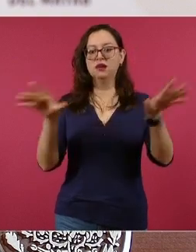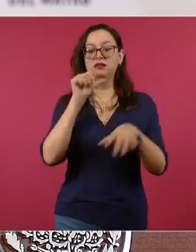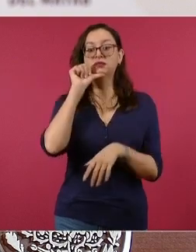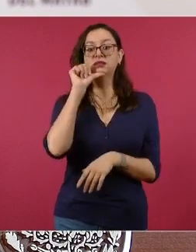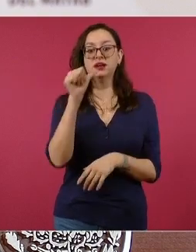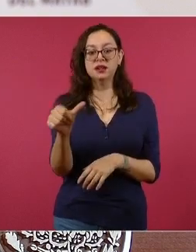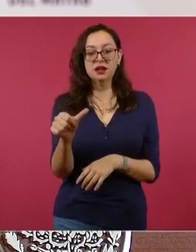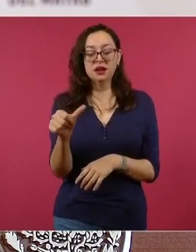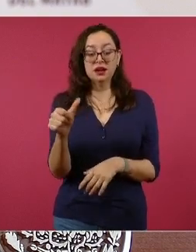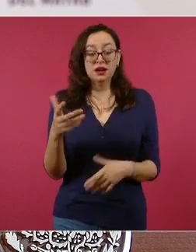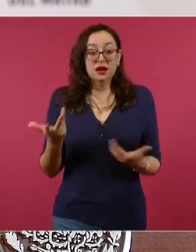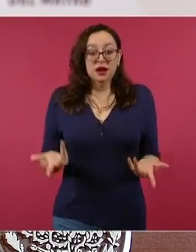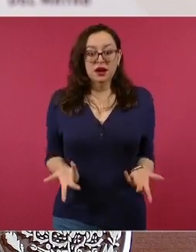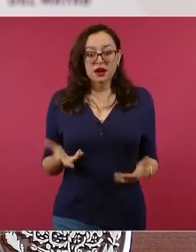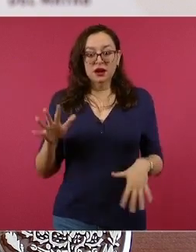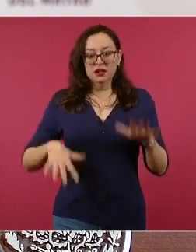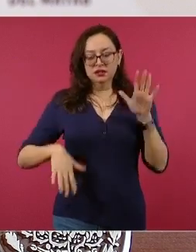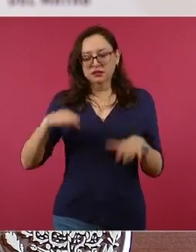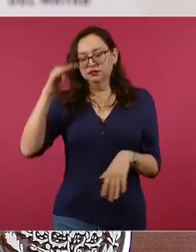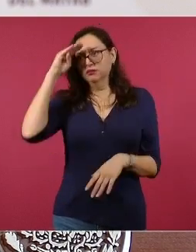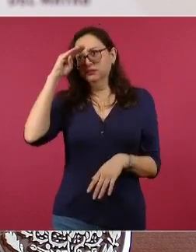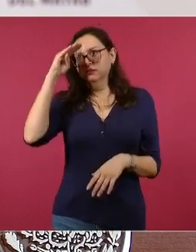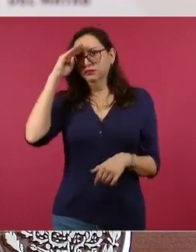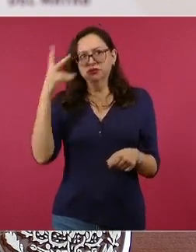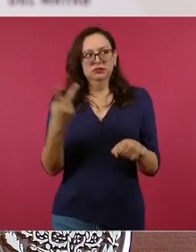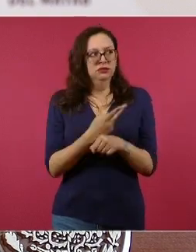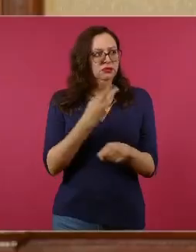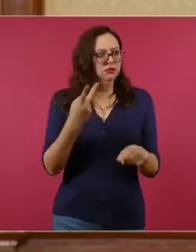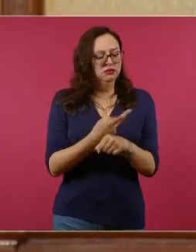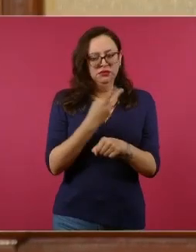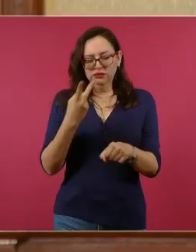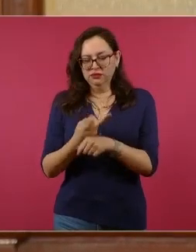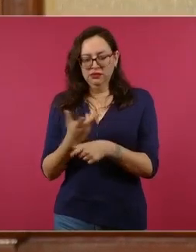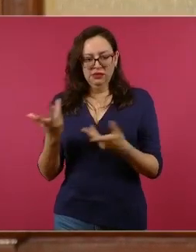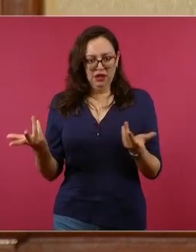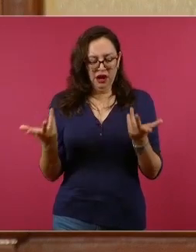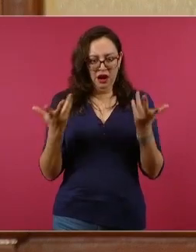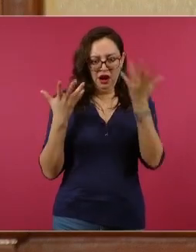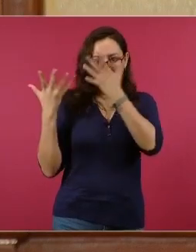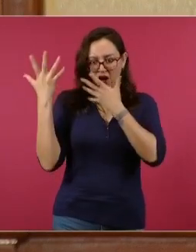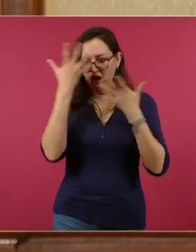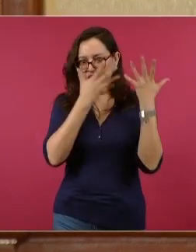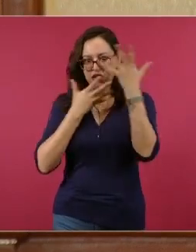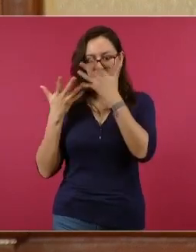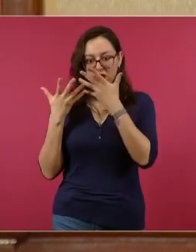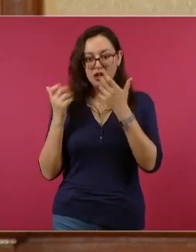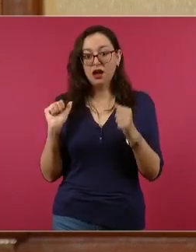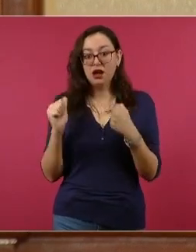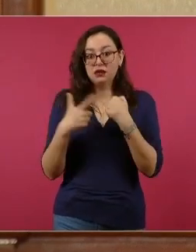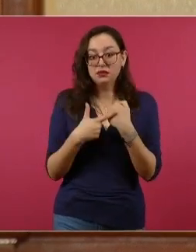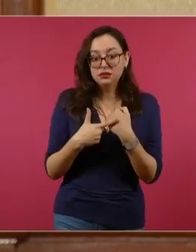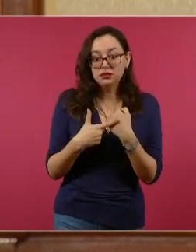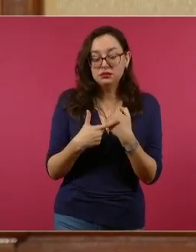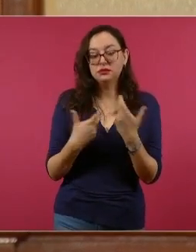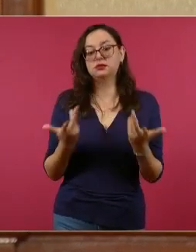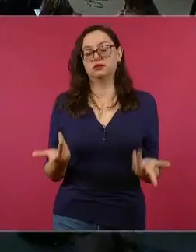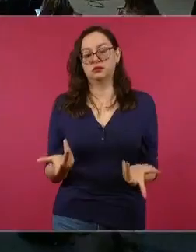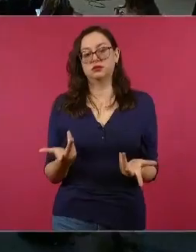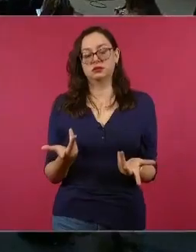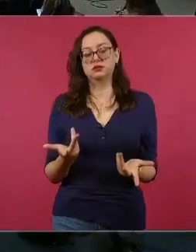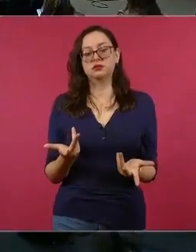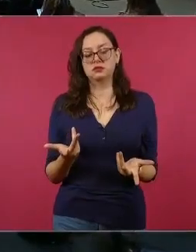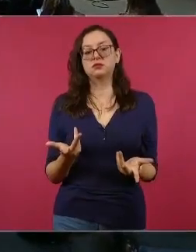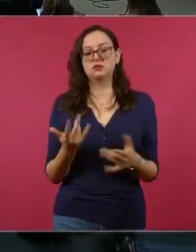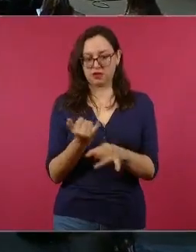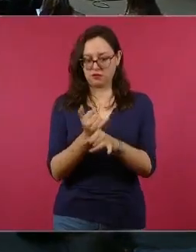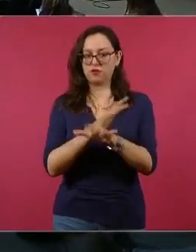van a estar pensando qué va a pasar con los apoyos, ¿no?, después de la elección. Entonces,